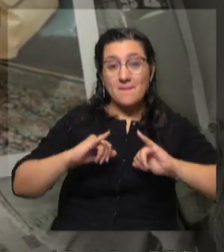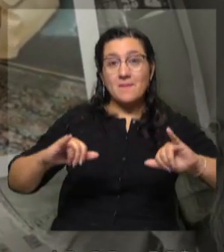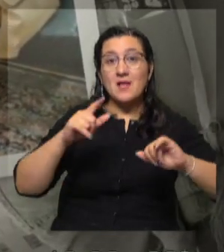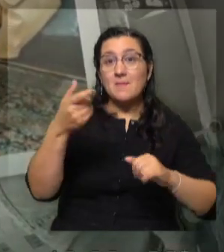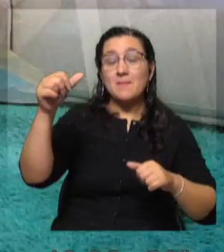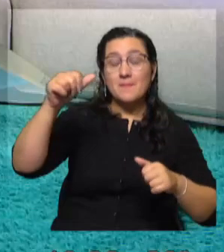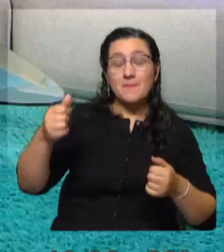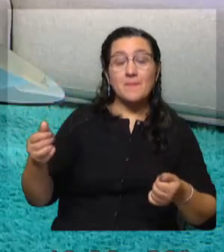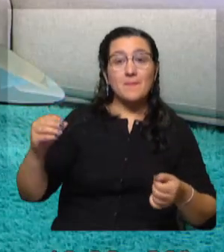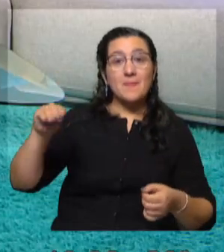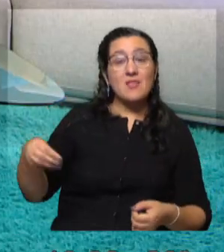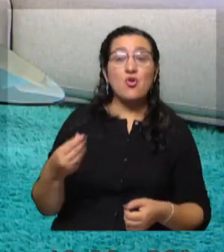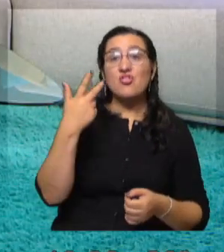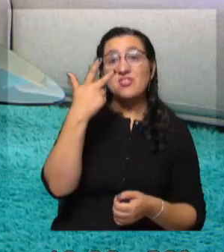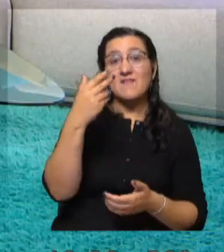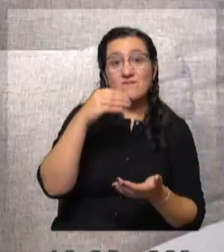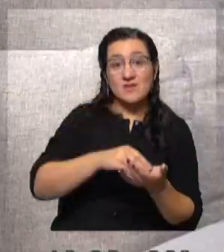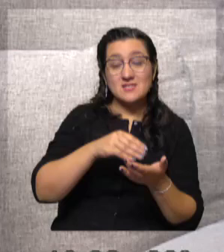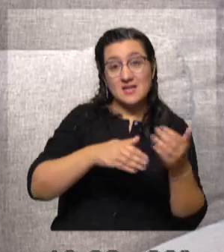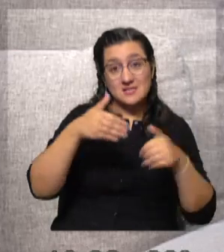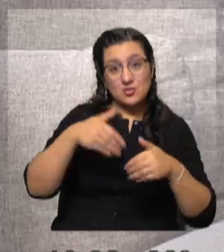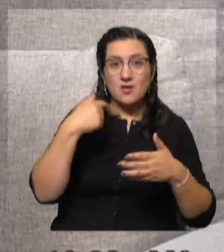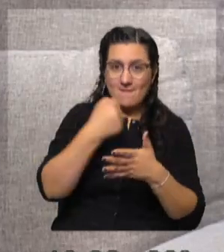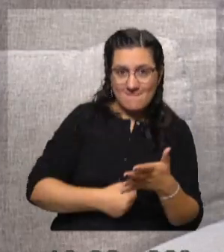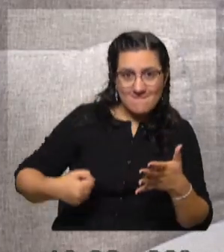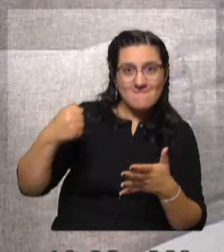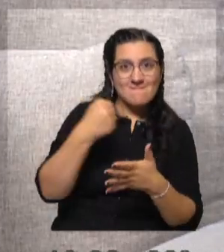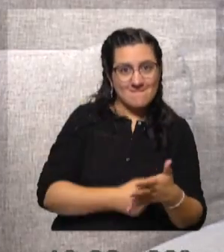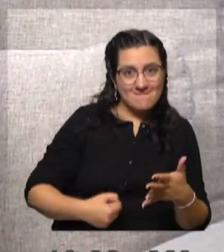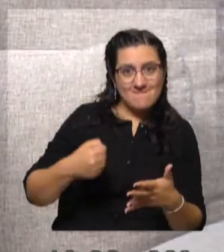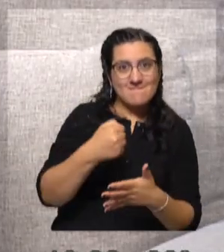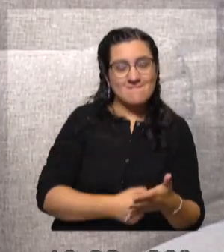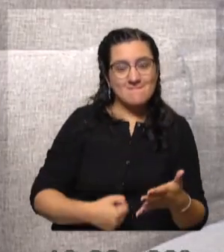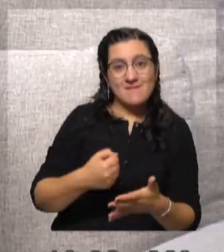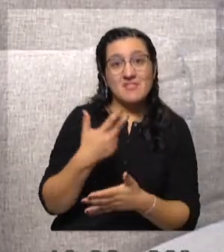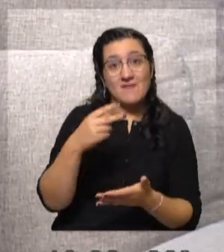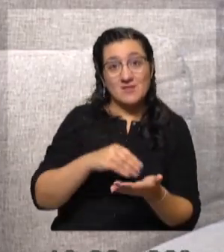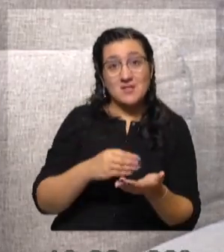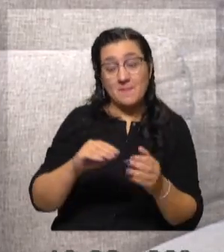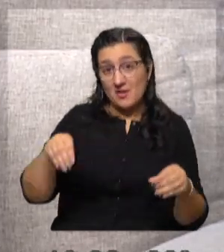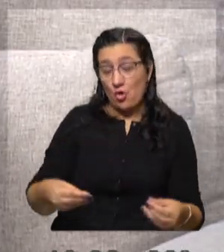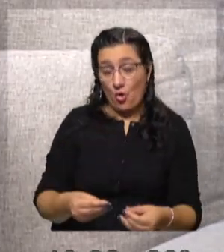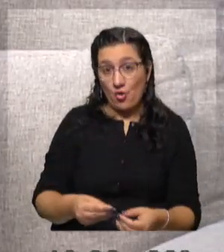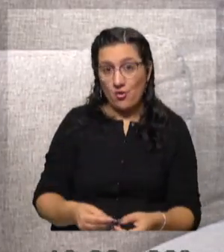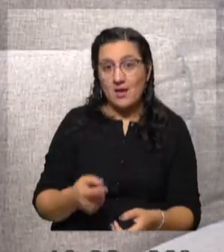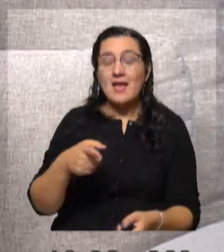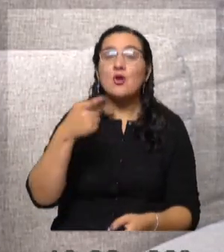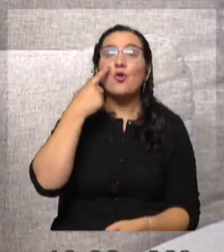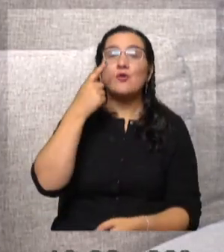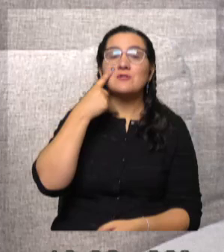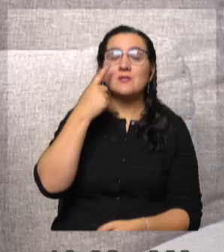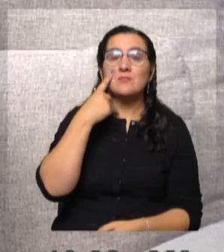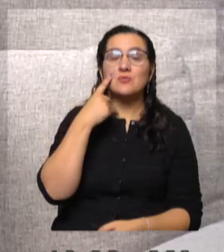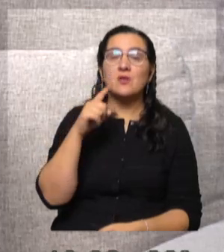perdió tres veces las elecciones es una persona con bastante perseverancia este y y Bueno ahí nos conocimos